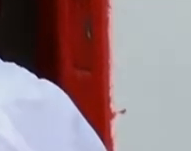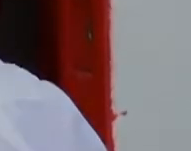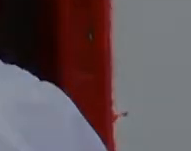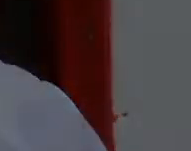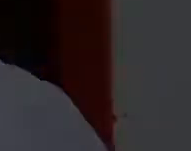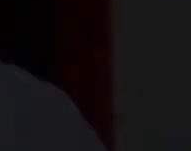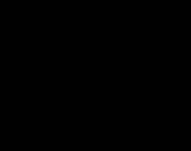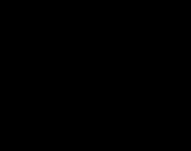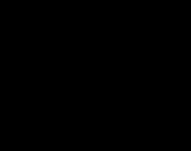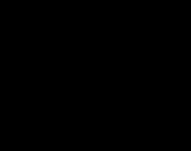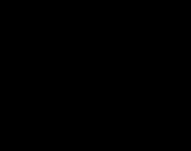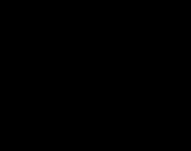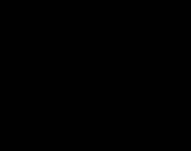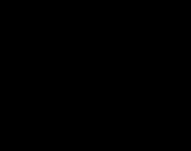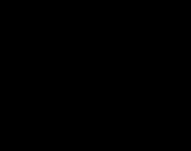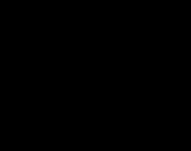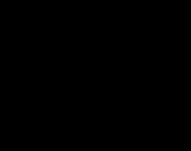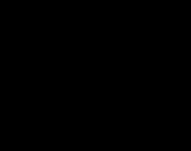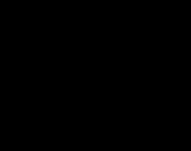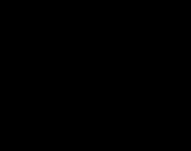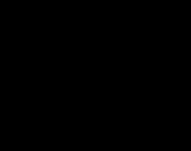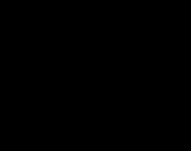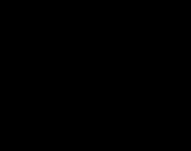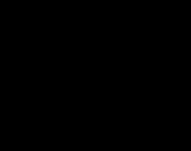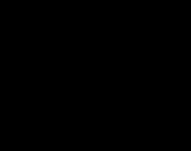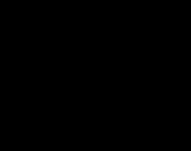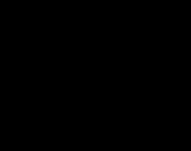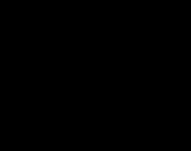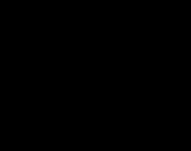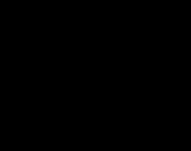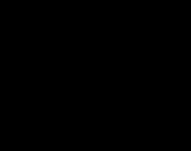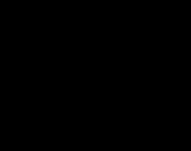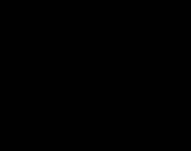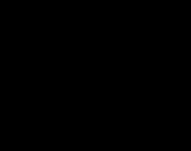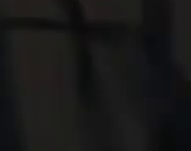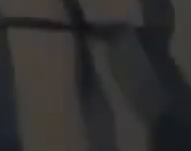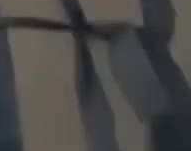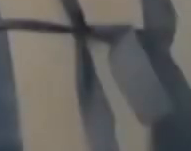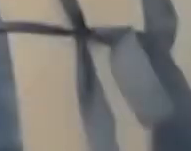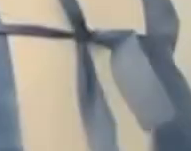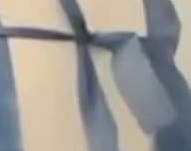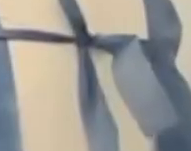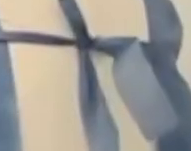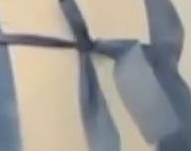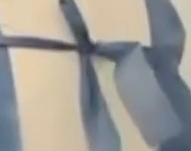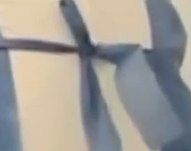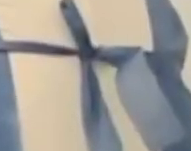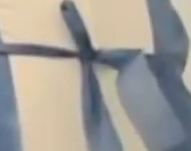luchar, pues tú estás en pie de guerra por la humanidad.